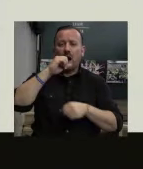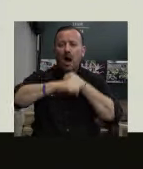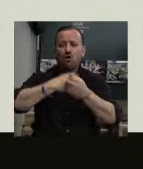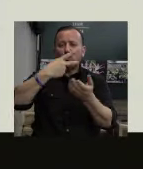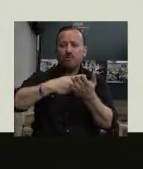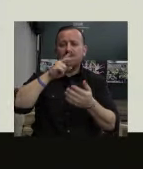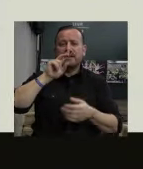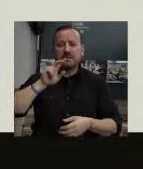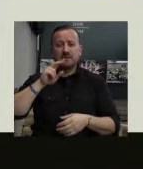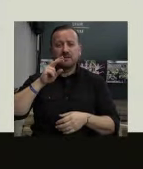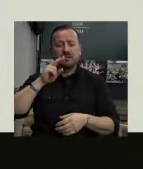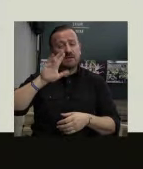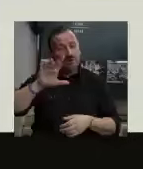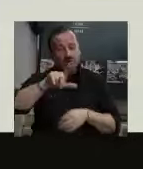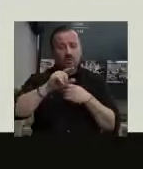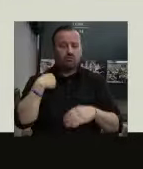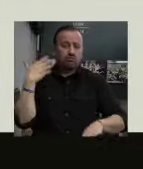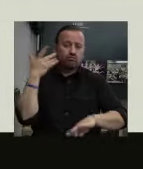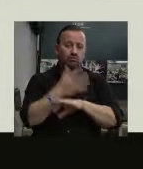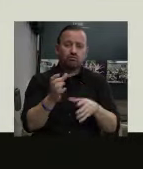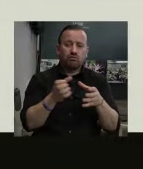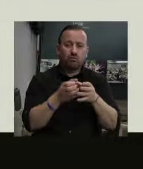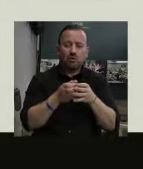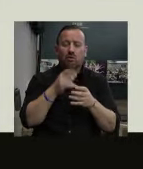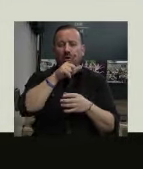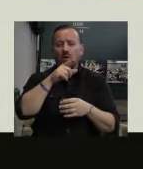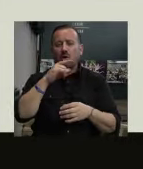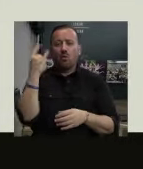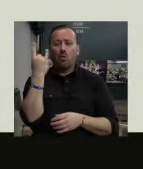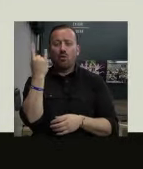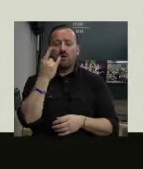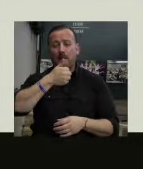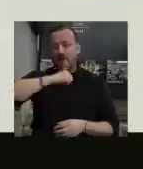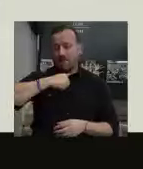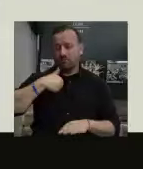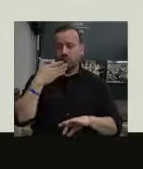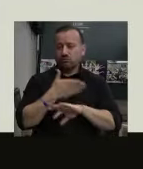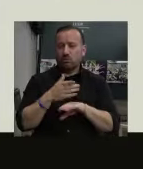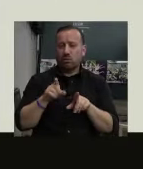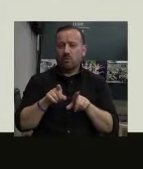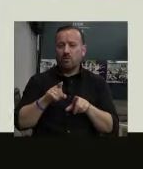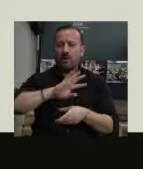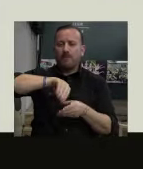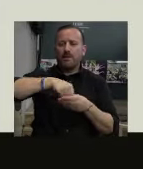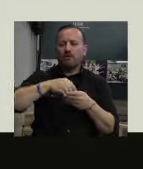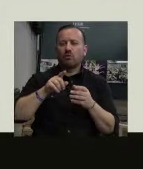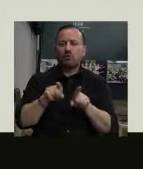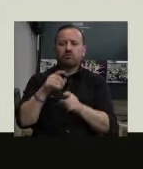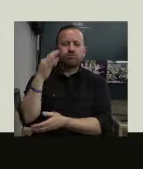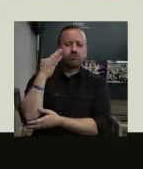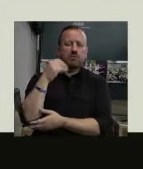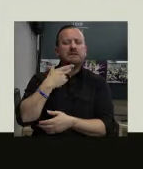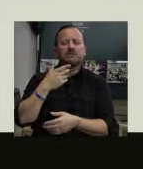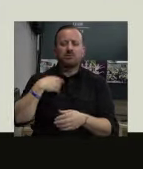Llegué como miembro del comité del consejo rectoral de una universidad Privada de afit y les voy a contar lo